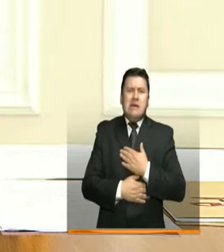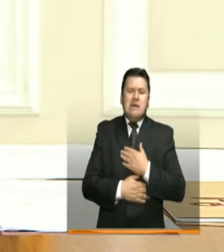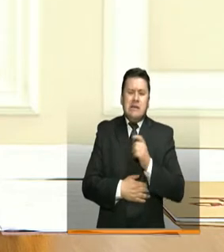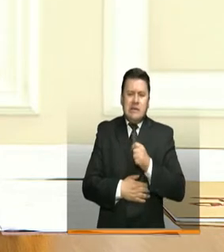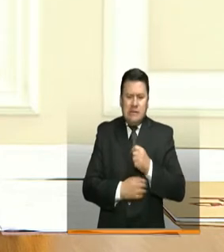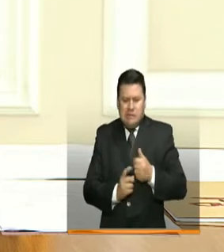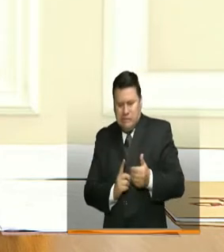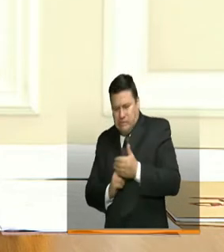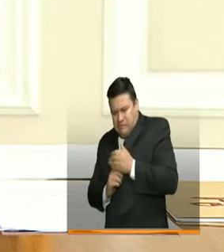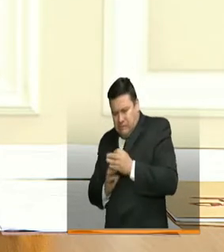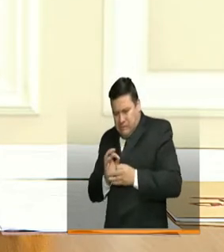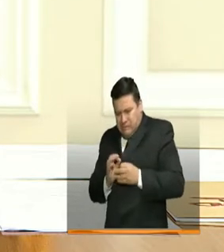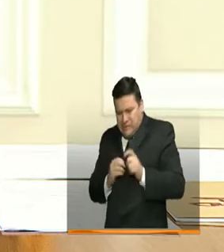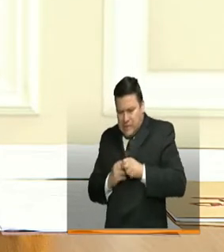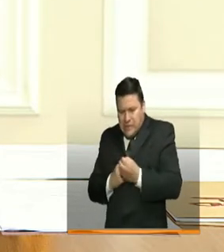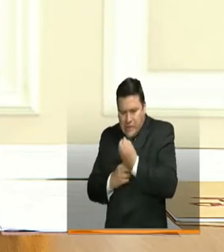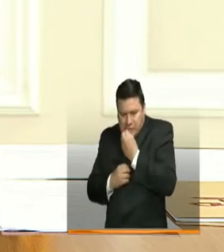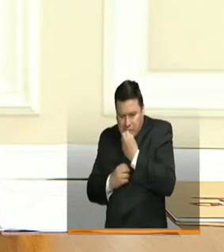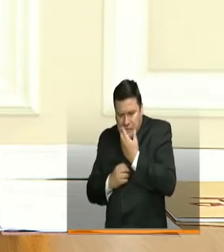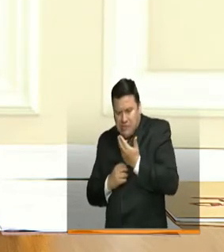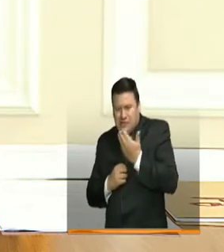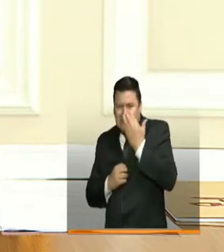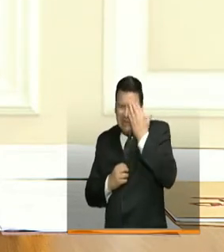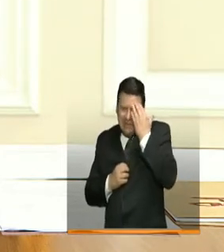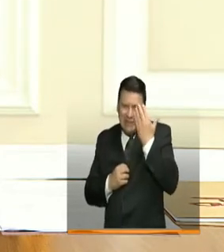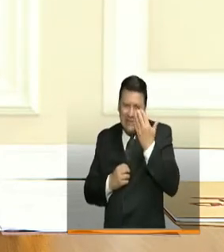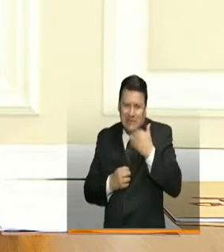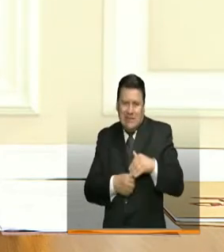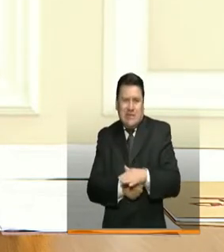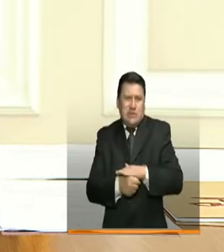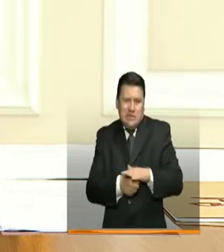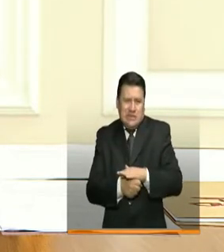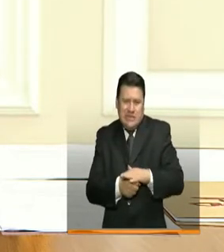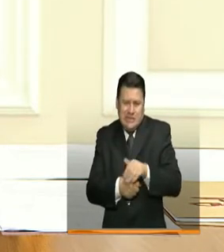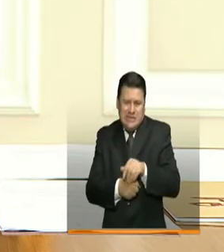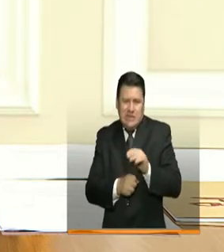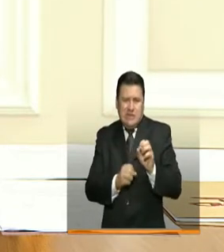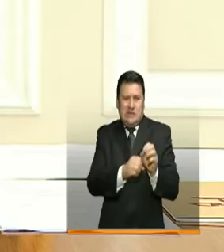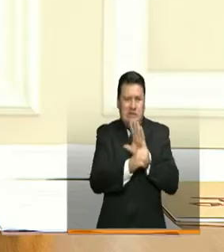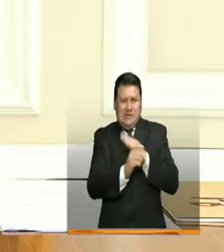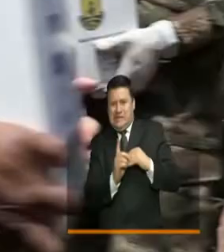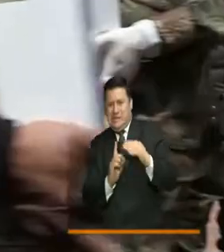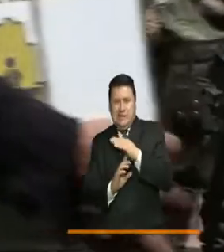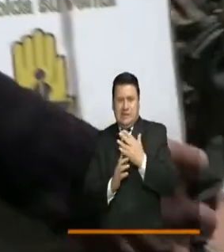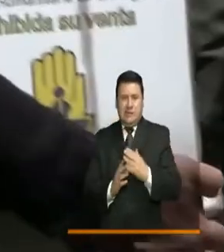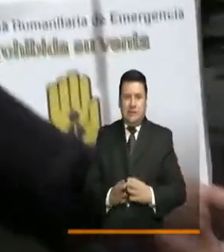protección alimentaria en medio de esta situación del coronavirus.